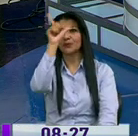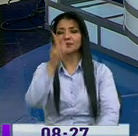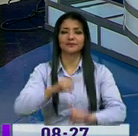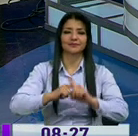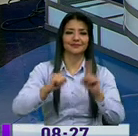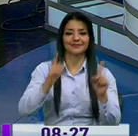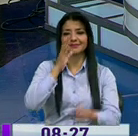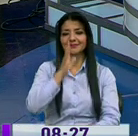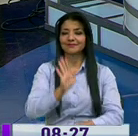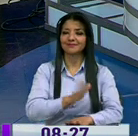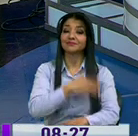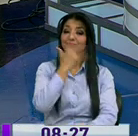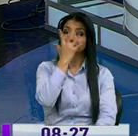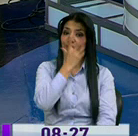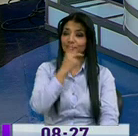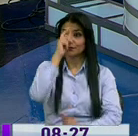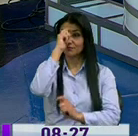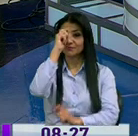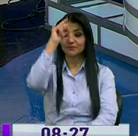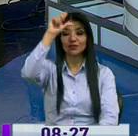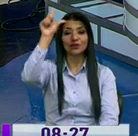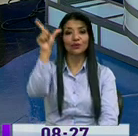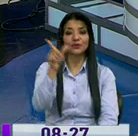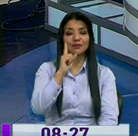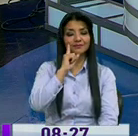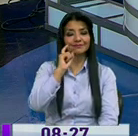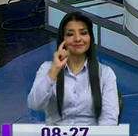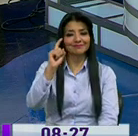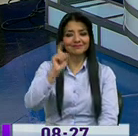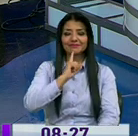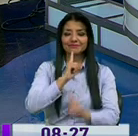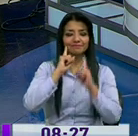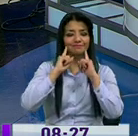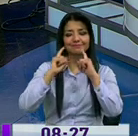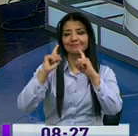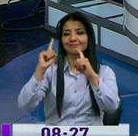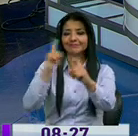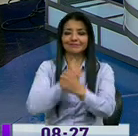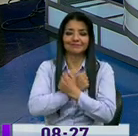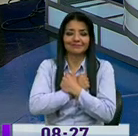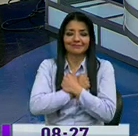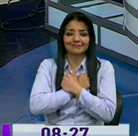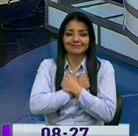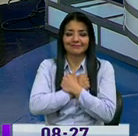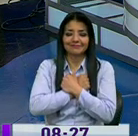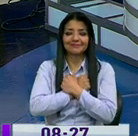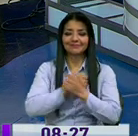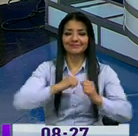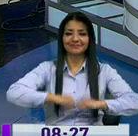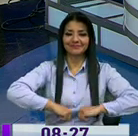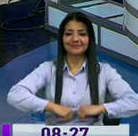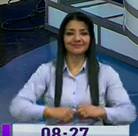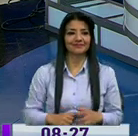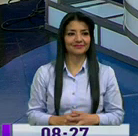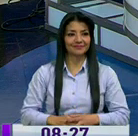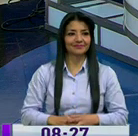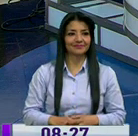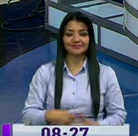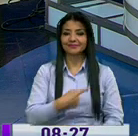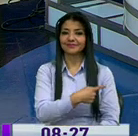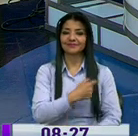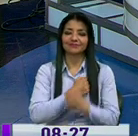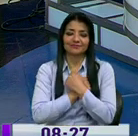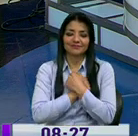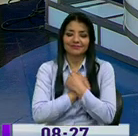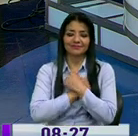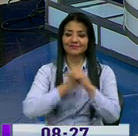cantidad de canciones divinas. Sí, es que la luna. Uno se enamora con la luna. Por supuesto, es la más romántica, la luna. ¿Cierto? Claro. Nosotros que somos románticos.